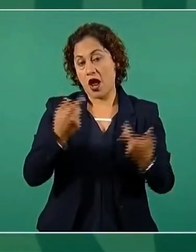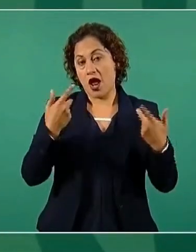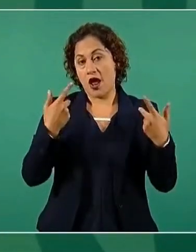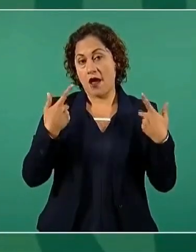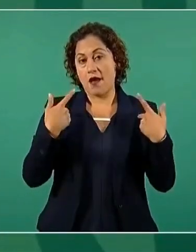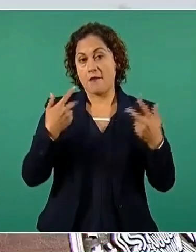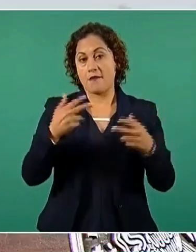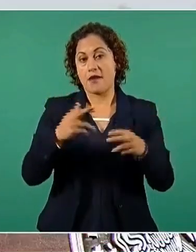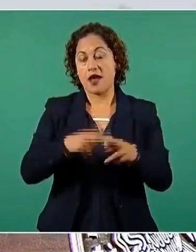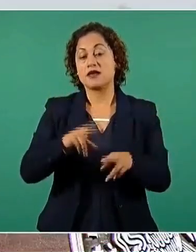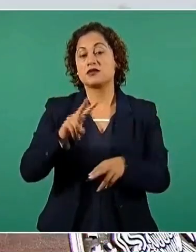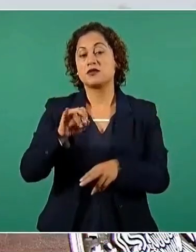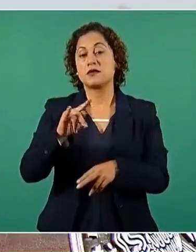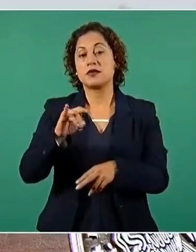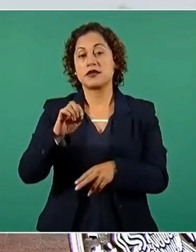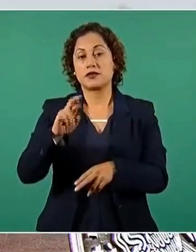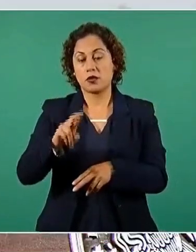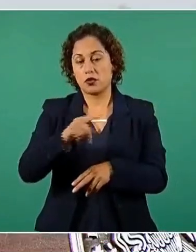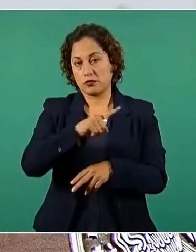Víctor